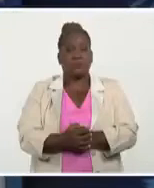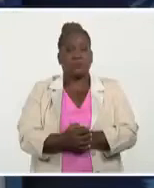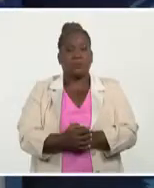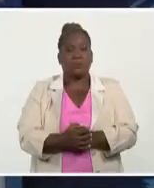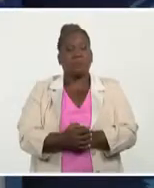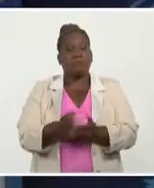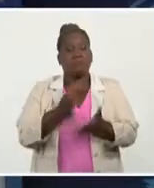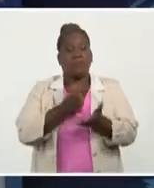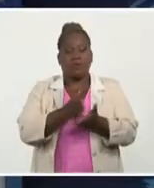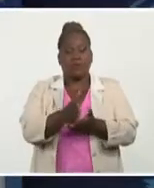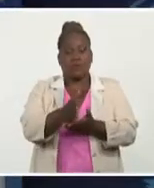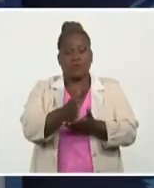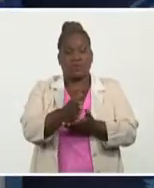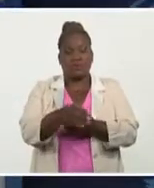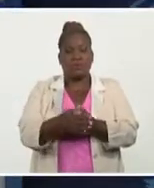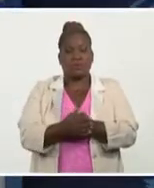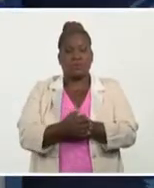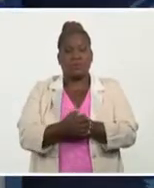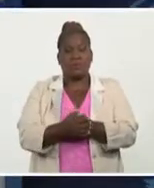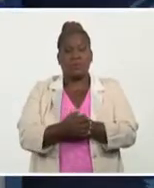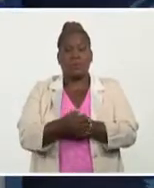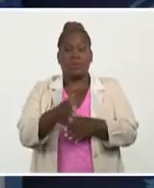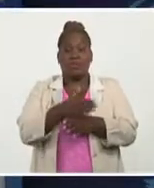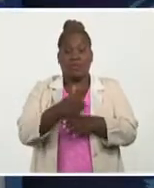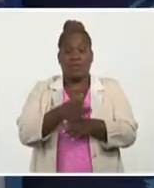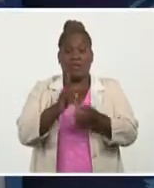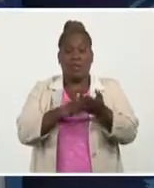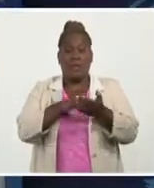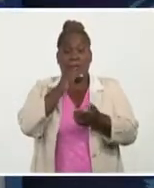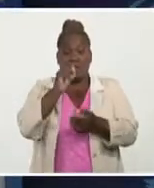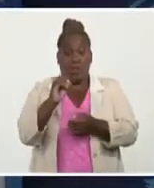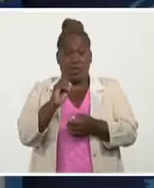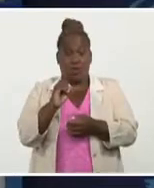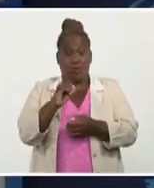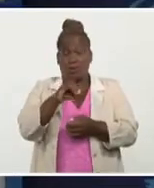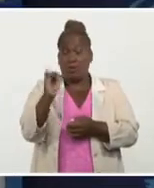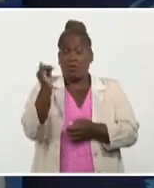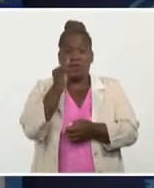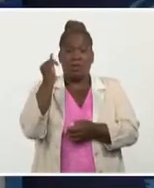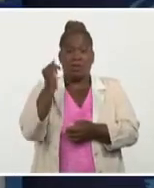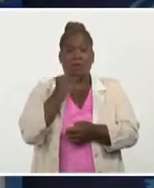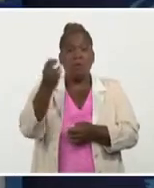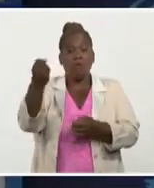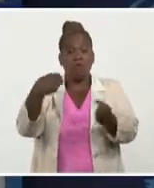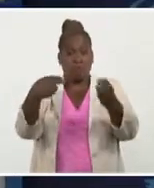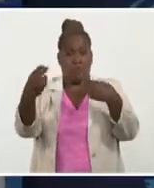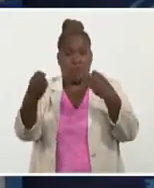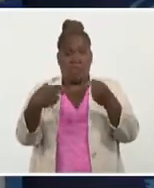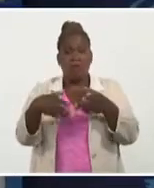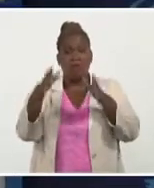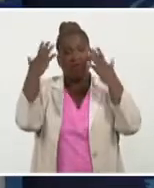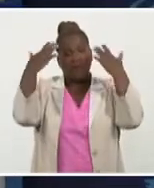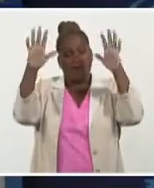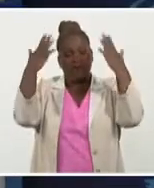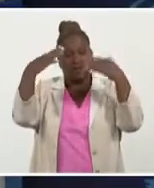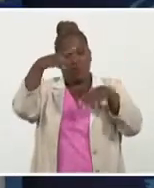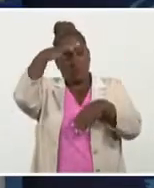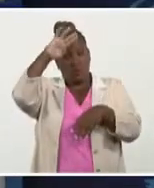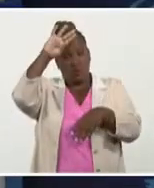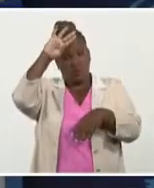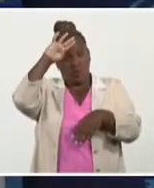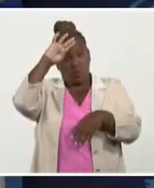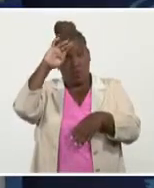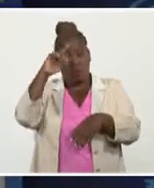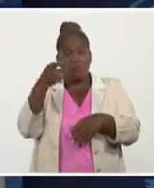Continuamos con otros temas. Numerosos partidos políticos internacionales enviaron mensajes de felicitación a Cuba con motivo de la celebración